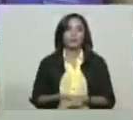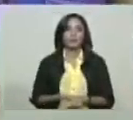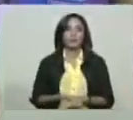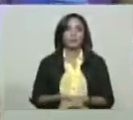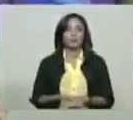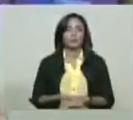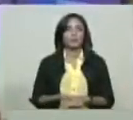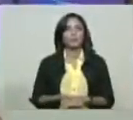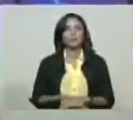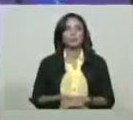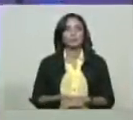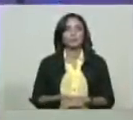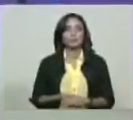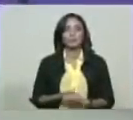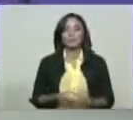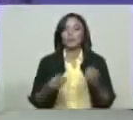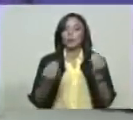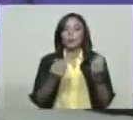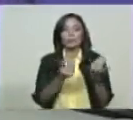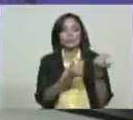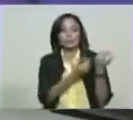Creo que también tiene grandes tareas